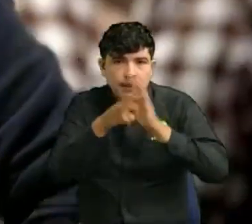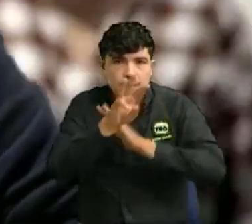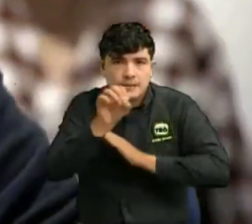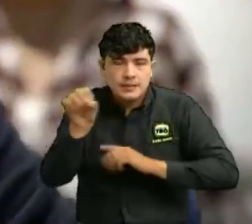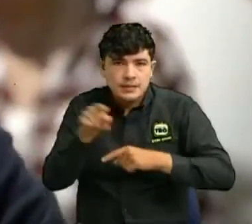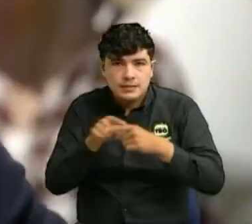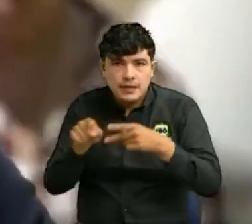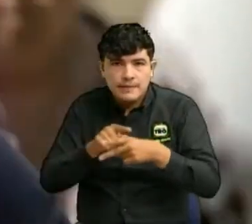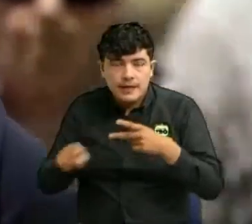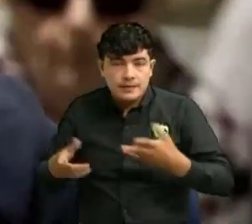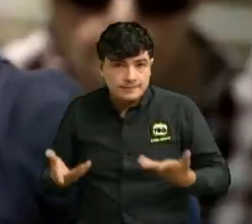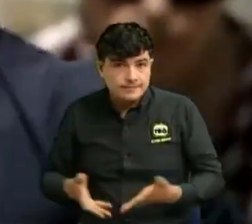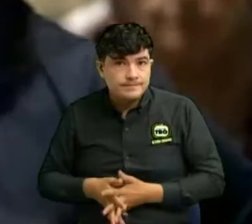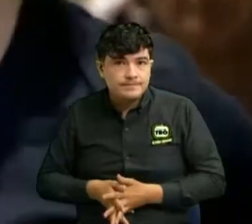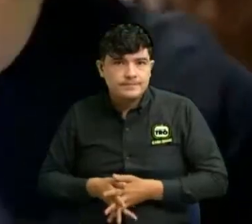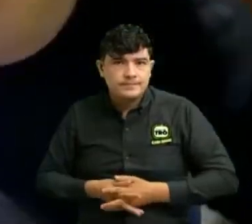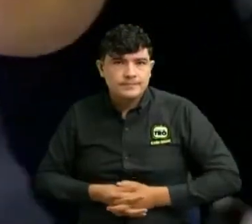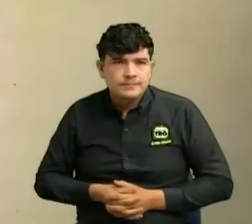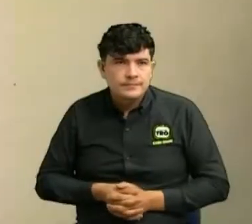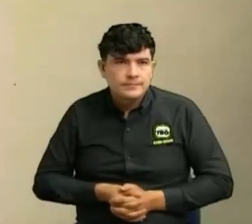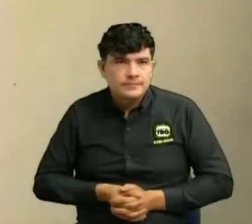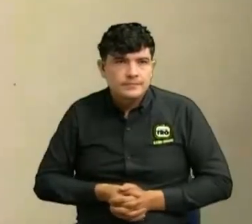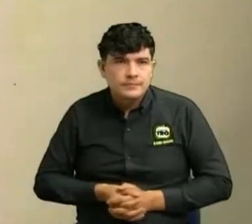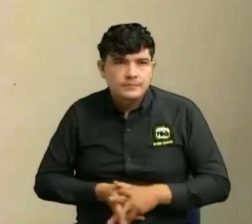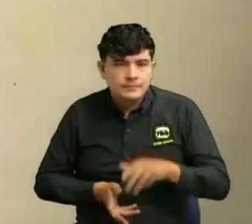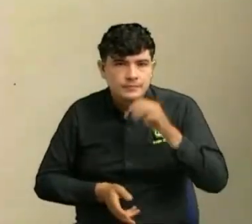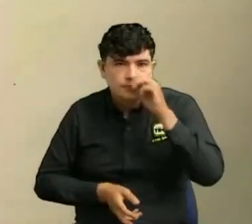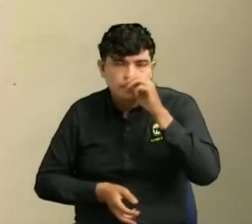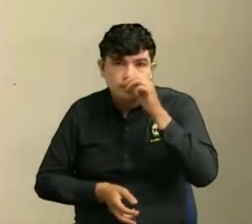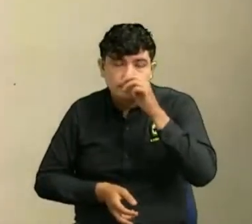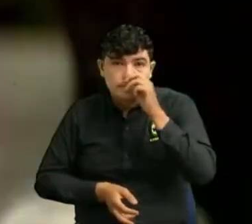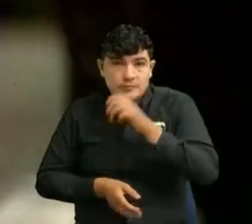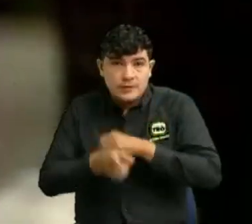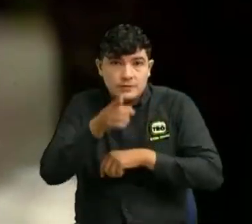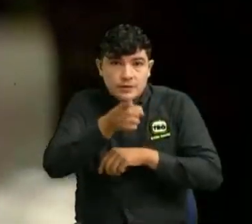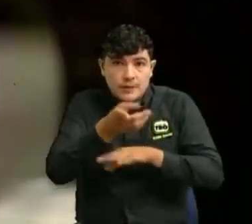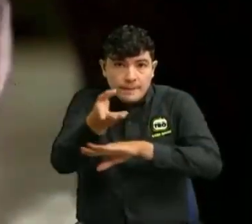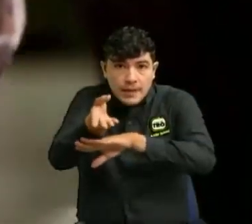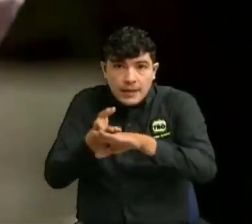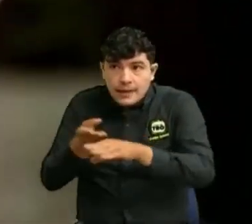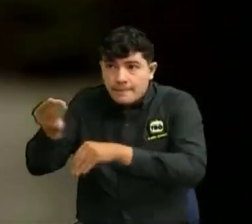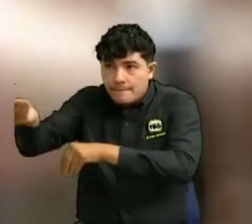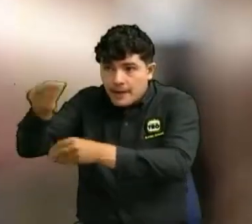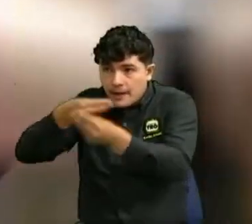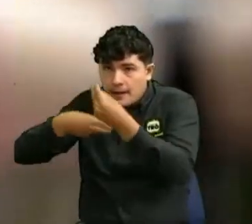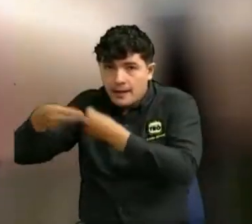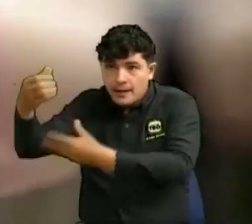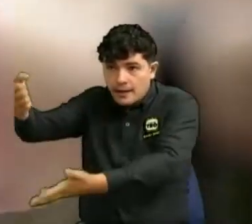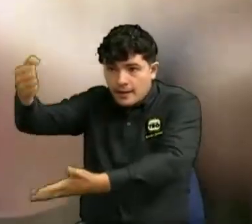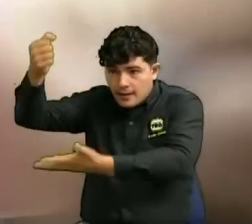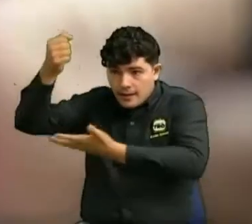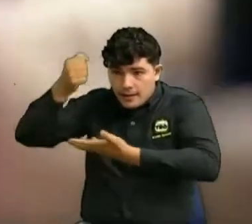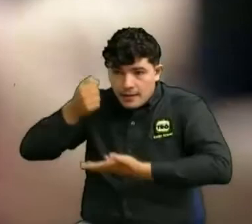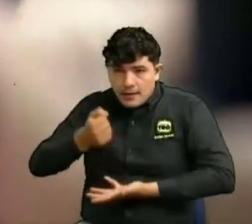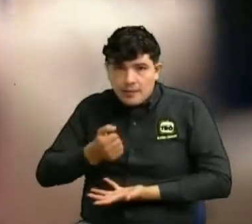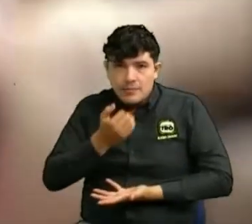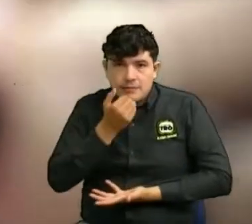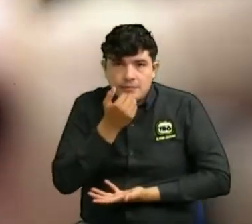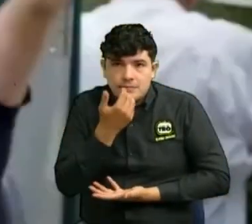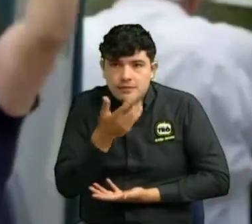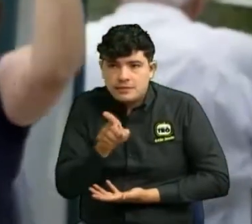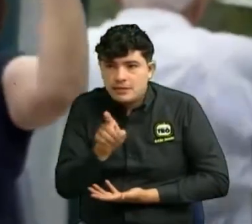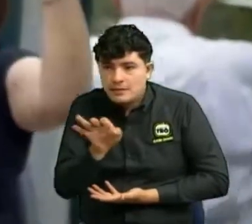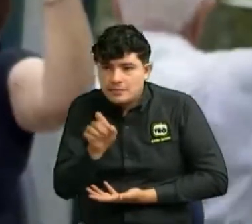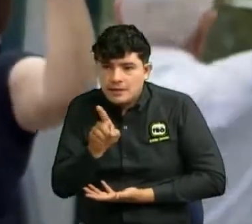reintegrar una indemnización que estamos hablando de salario mínimo, puede costar